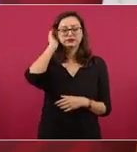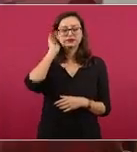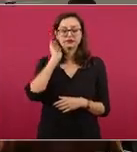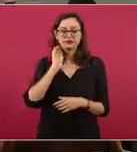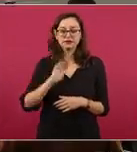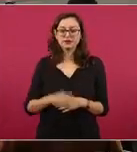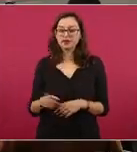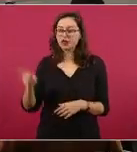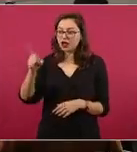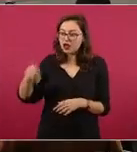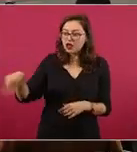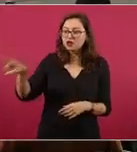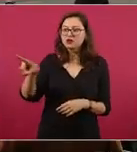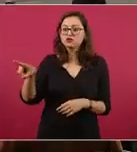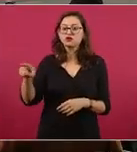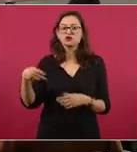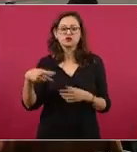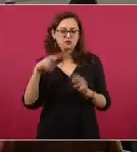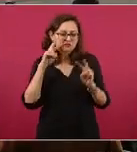contrarrestando